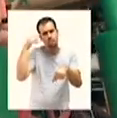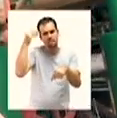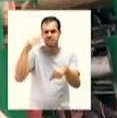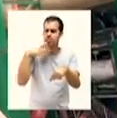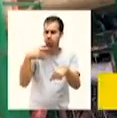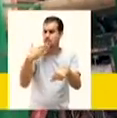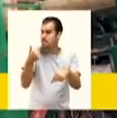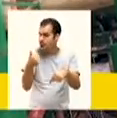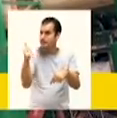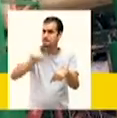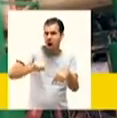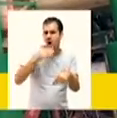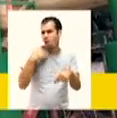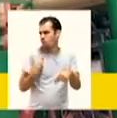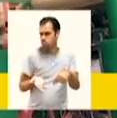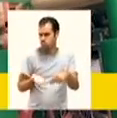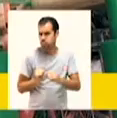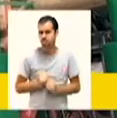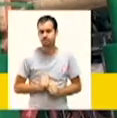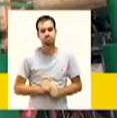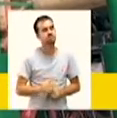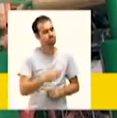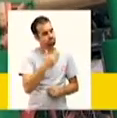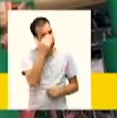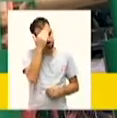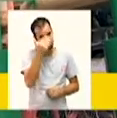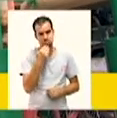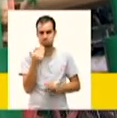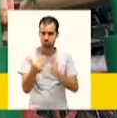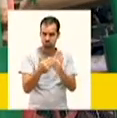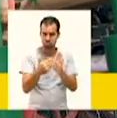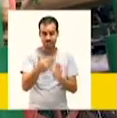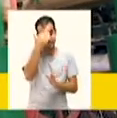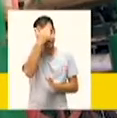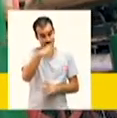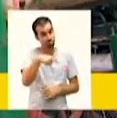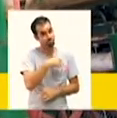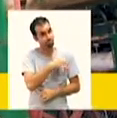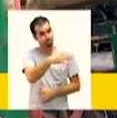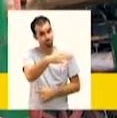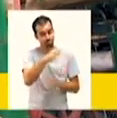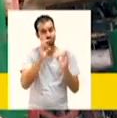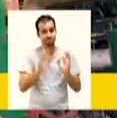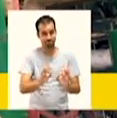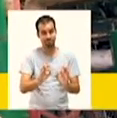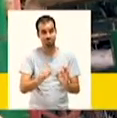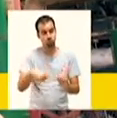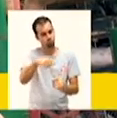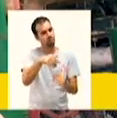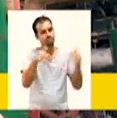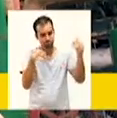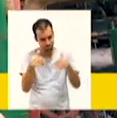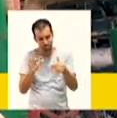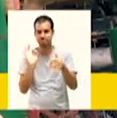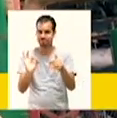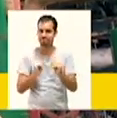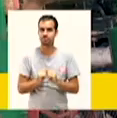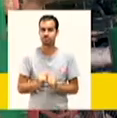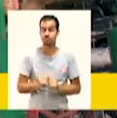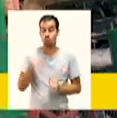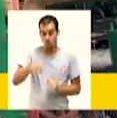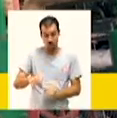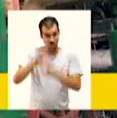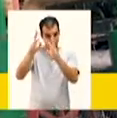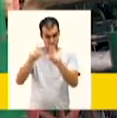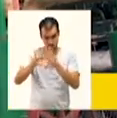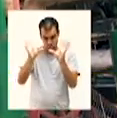placer, ¿no?, atenderlos a ustedes hoy aquí y tenerlos aquí con la juventud que tenemos. Hoy el resultado de México tiene que ver todo